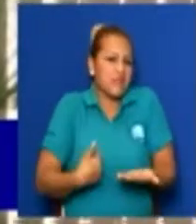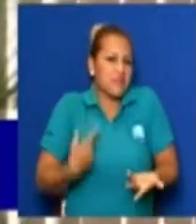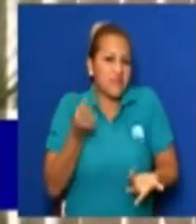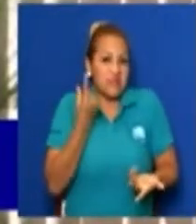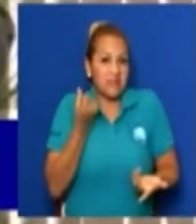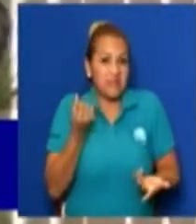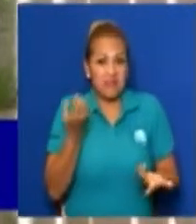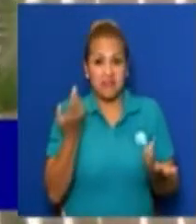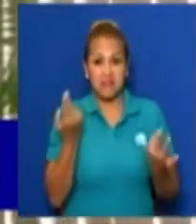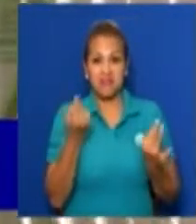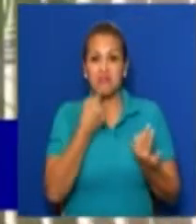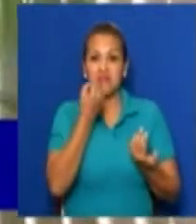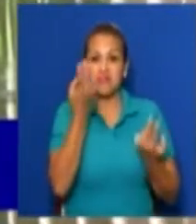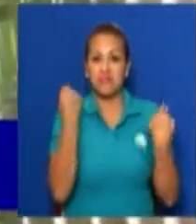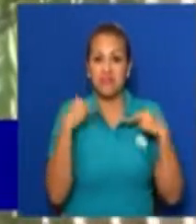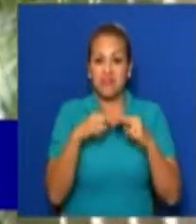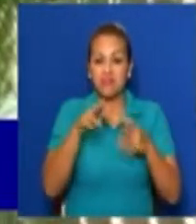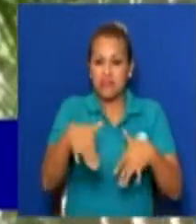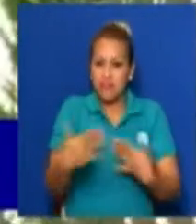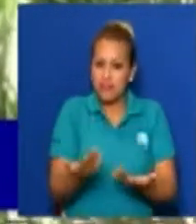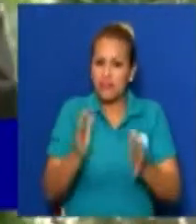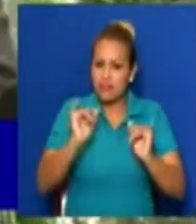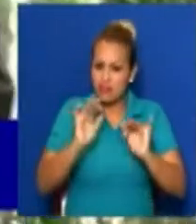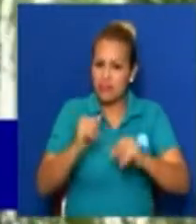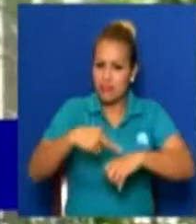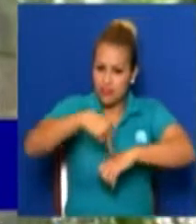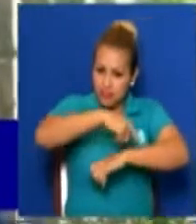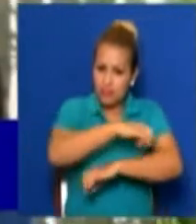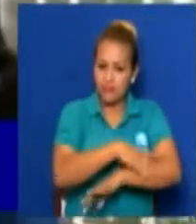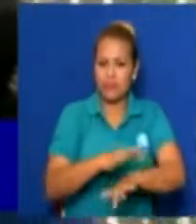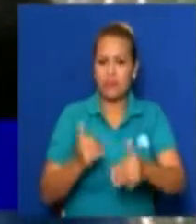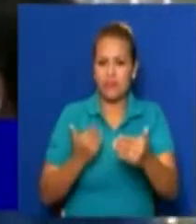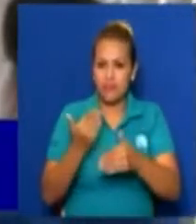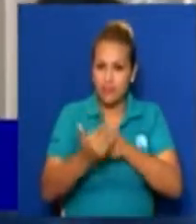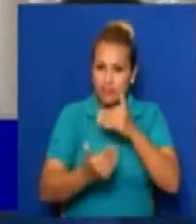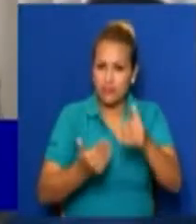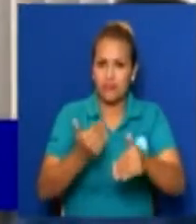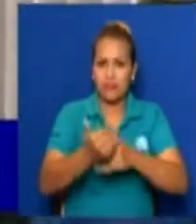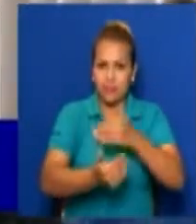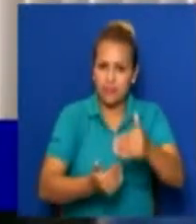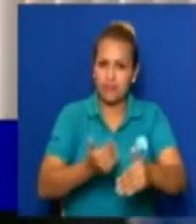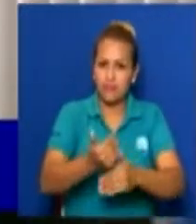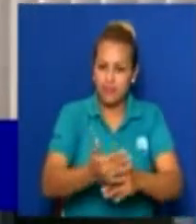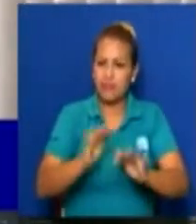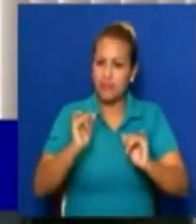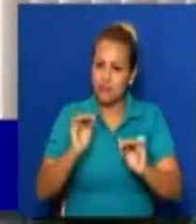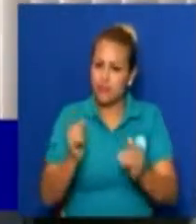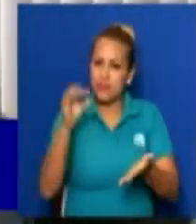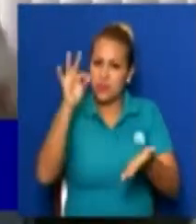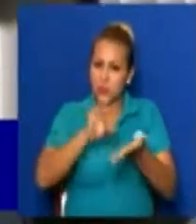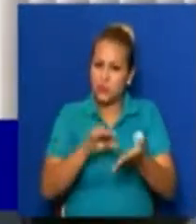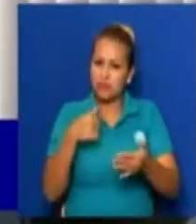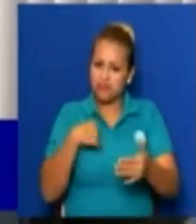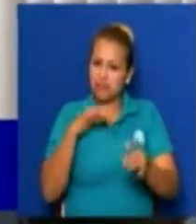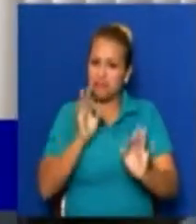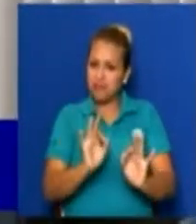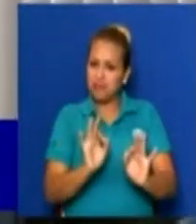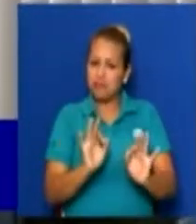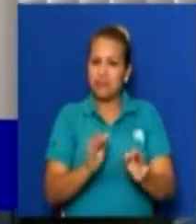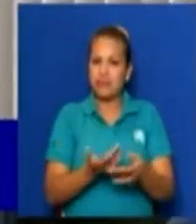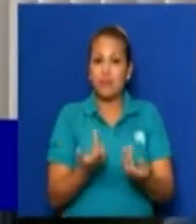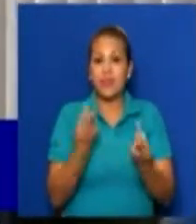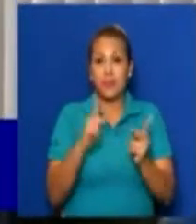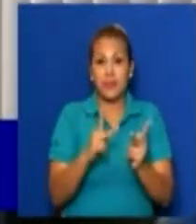Bueno, hemos venido caminando, hemos venido avanzando, avanzando, avanzando. Estamos en este punto. Si miramos hacia